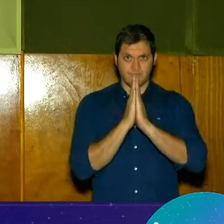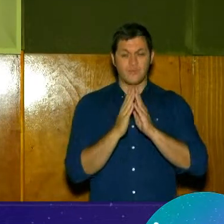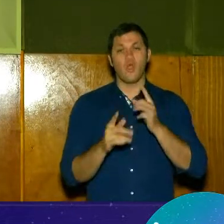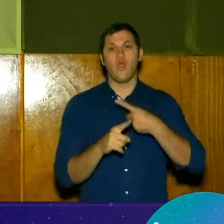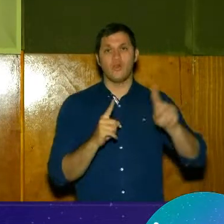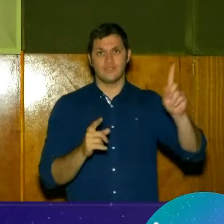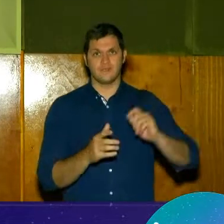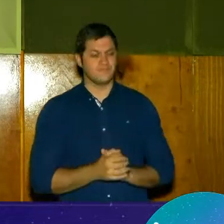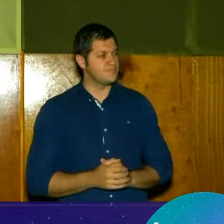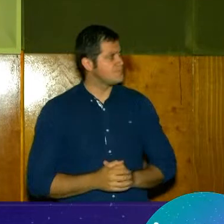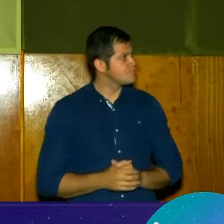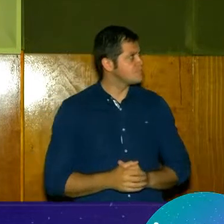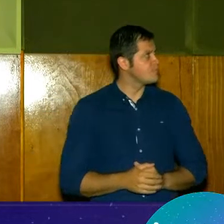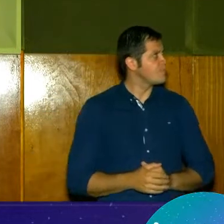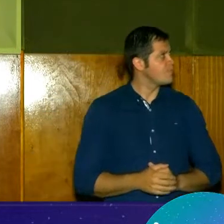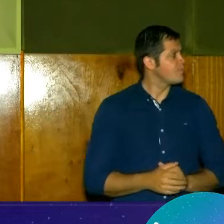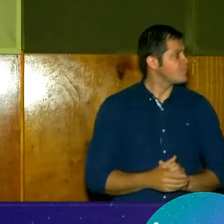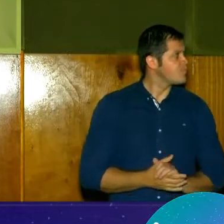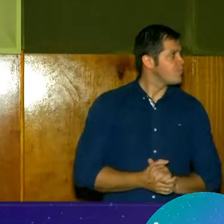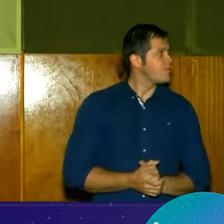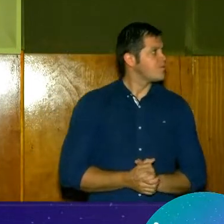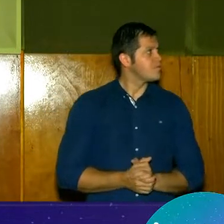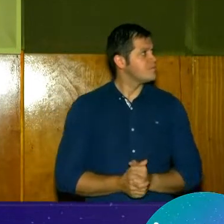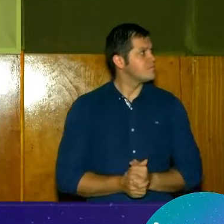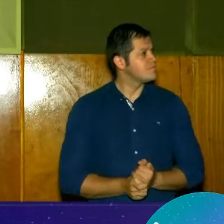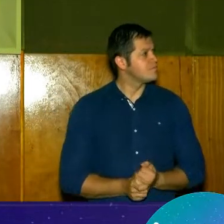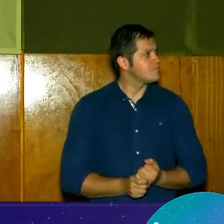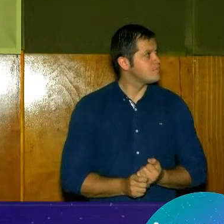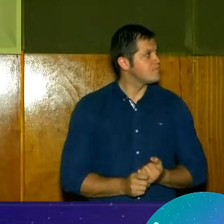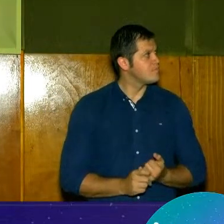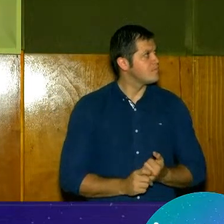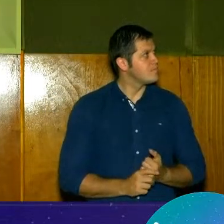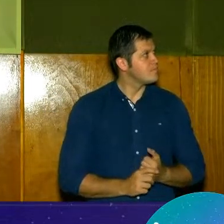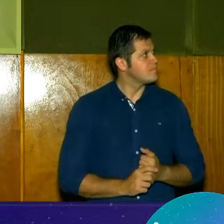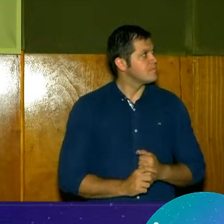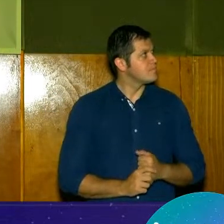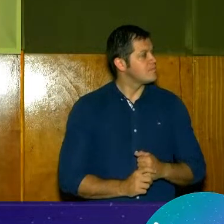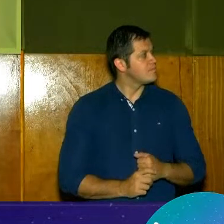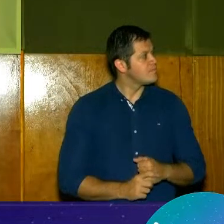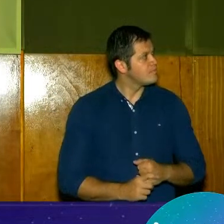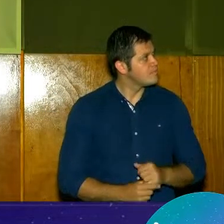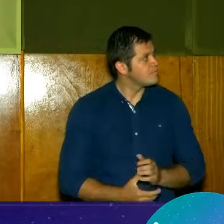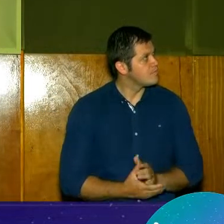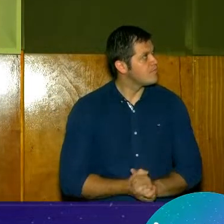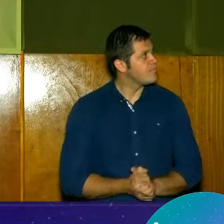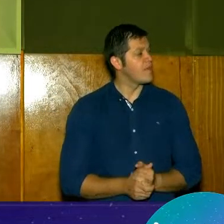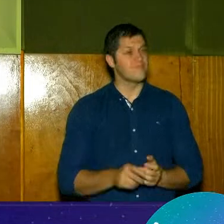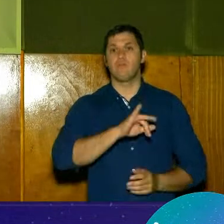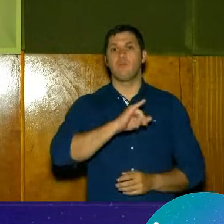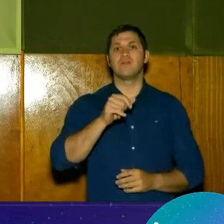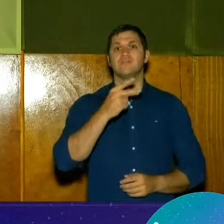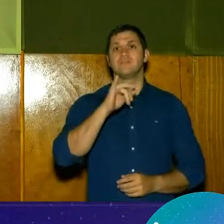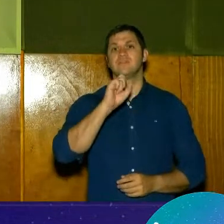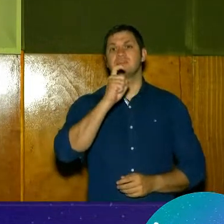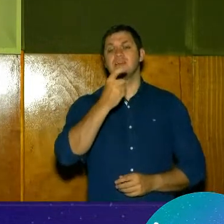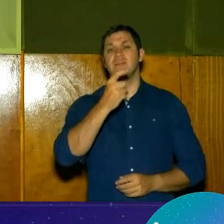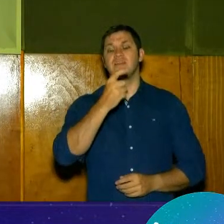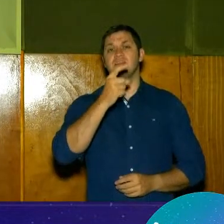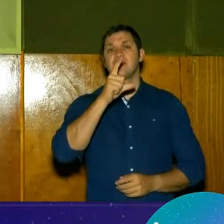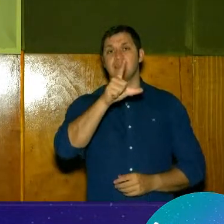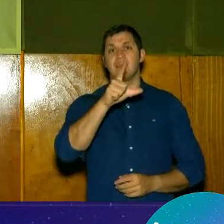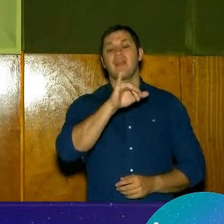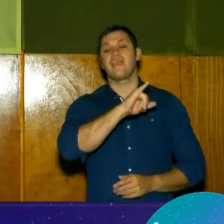herrada un poquito después ambas eran religiosas e hicieron ellas también seguían en el mundo de la cosmología